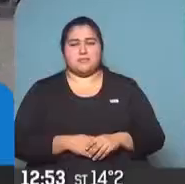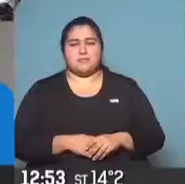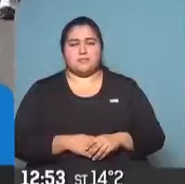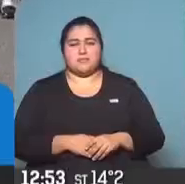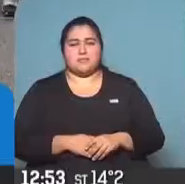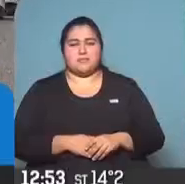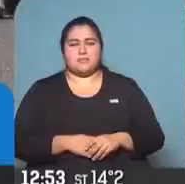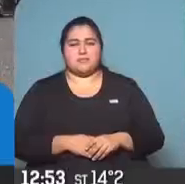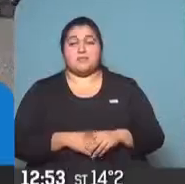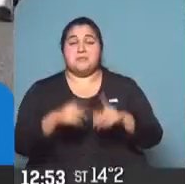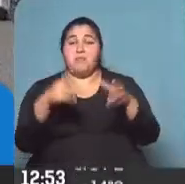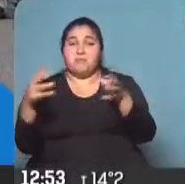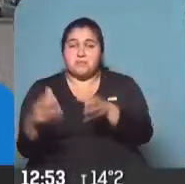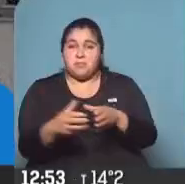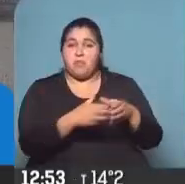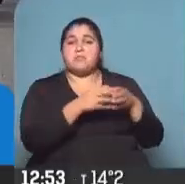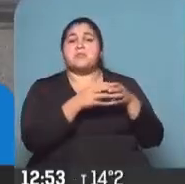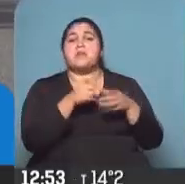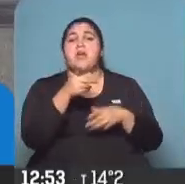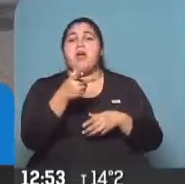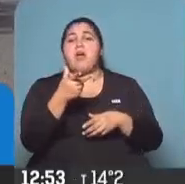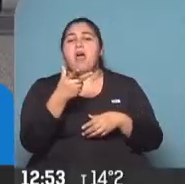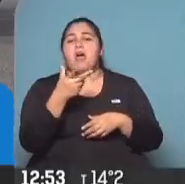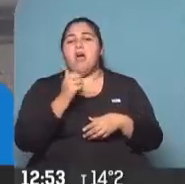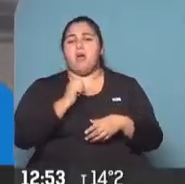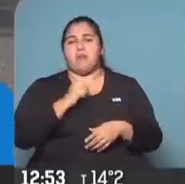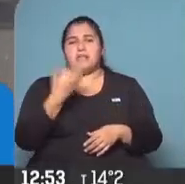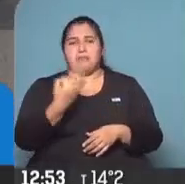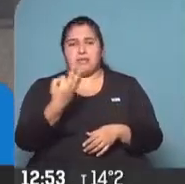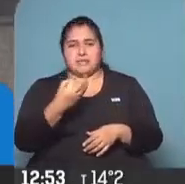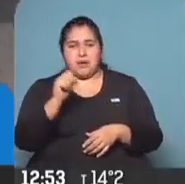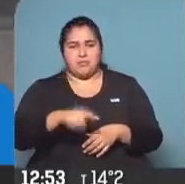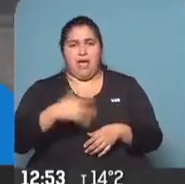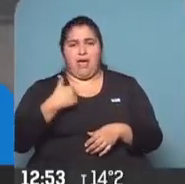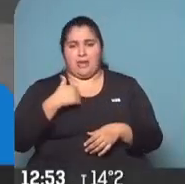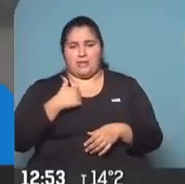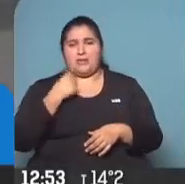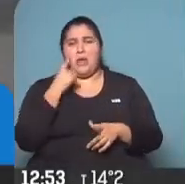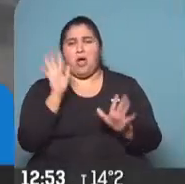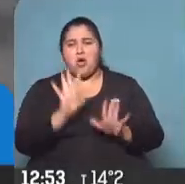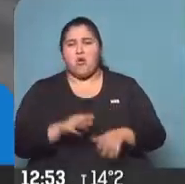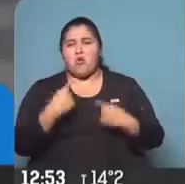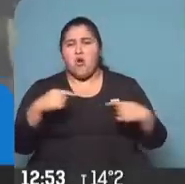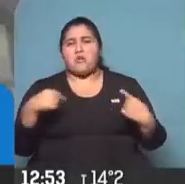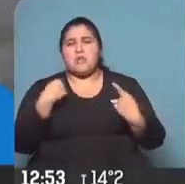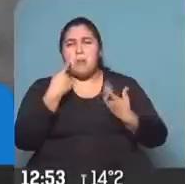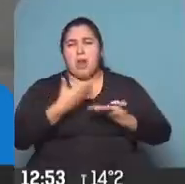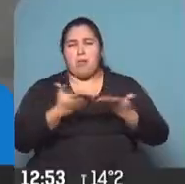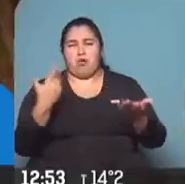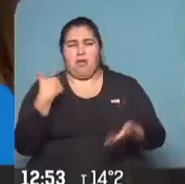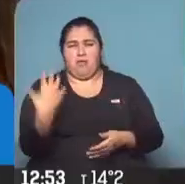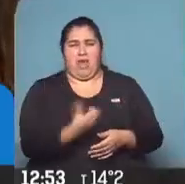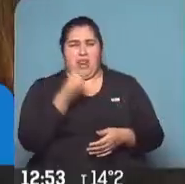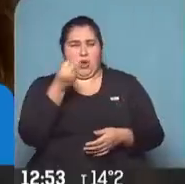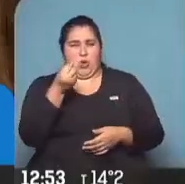inició su pasaje las fuerzas especiales de la armada argentina primeros elementos para la recuperación de las